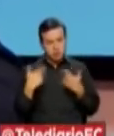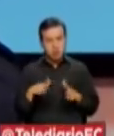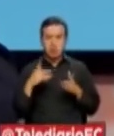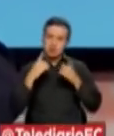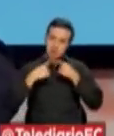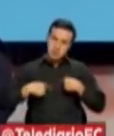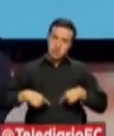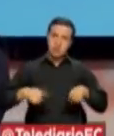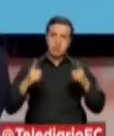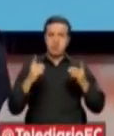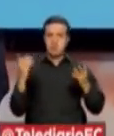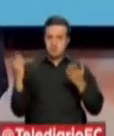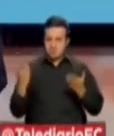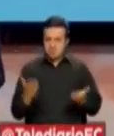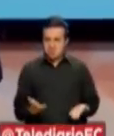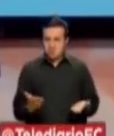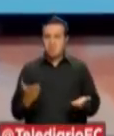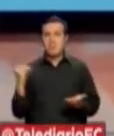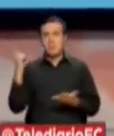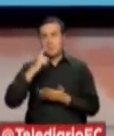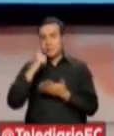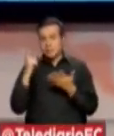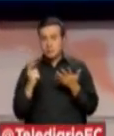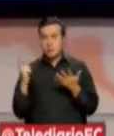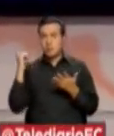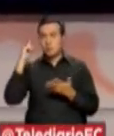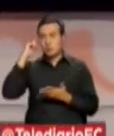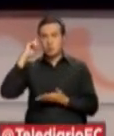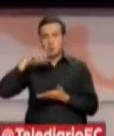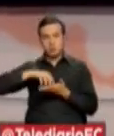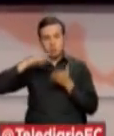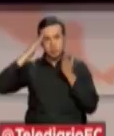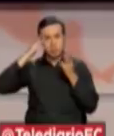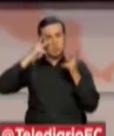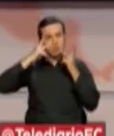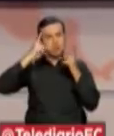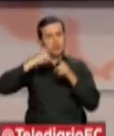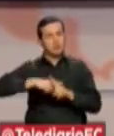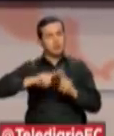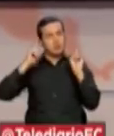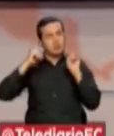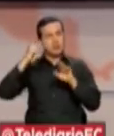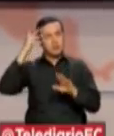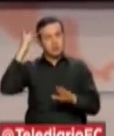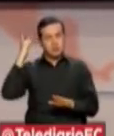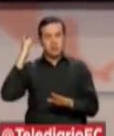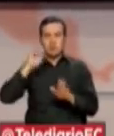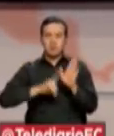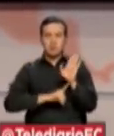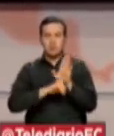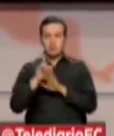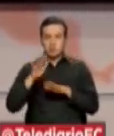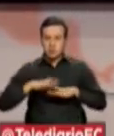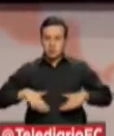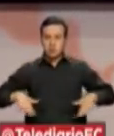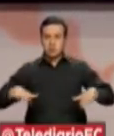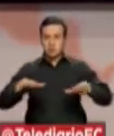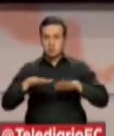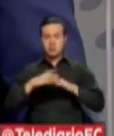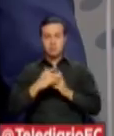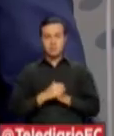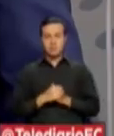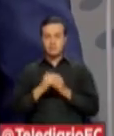decimos que estamos presentes y que necesitamos que el estado tenga una visión distinta a la de antes para desarrollar las zonas excluidas